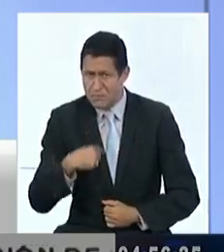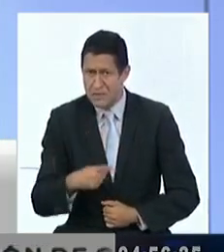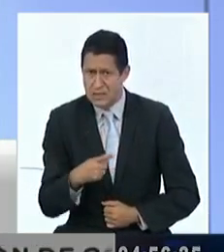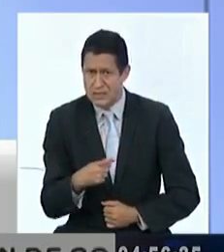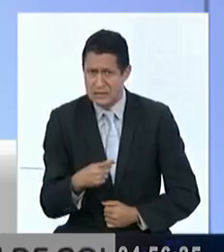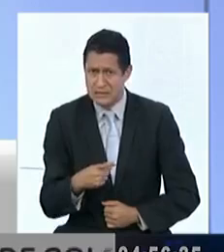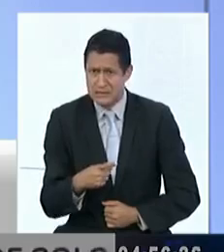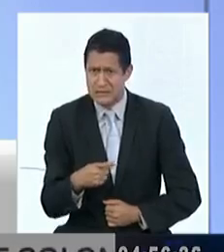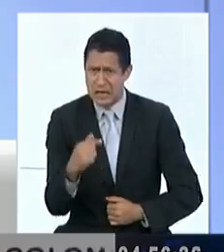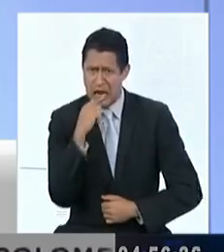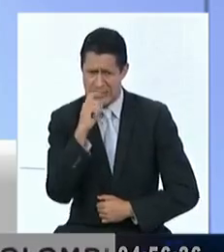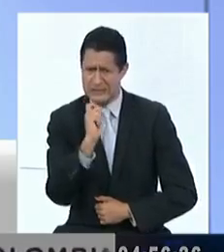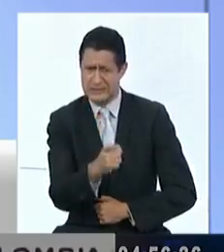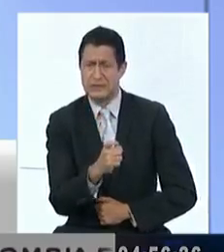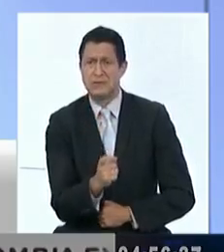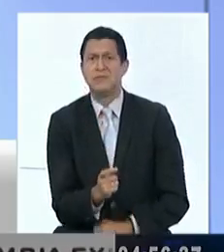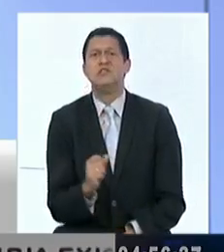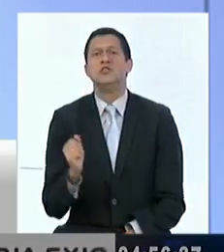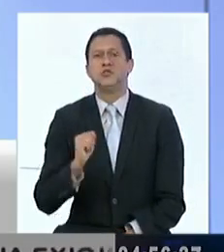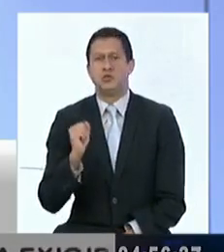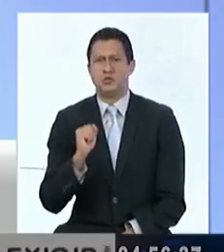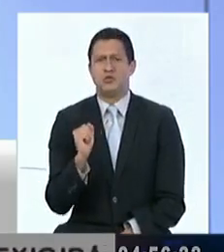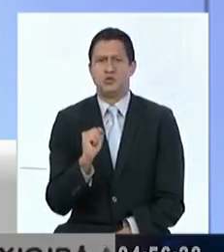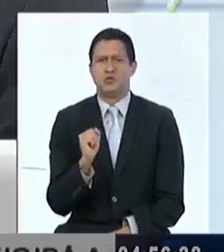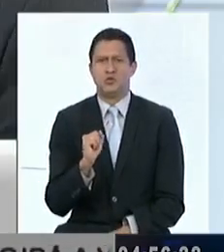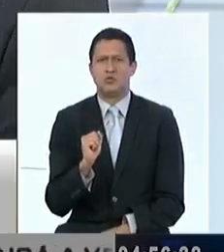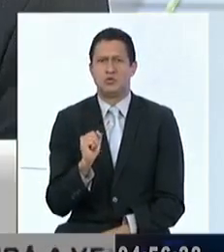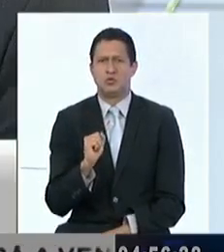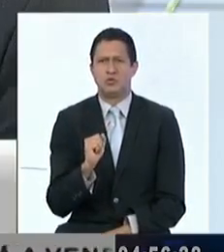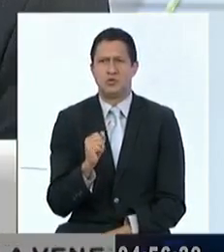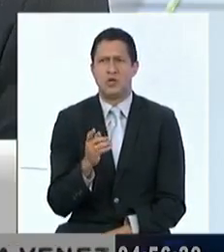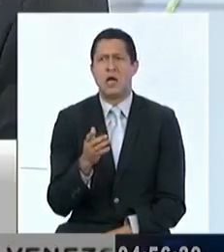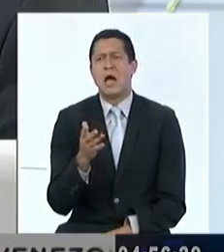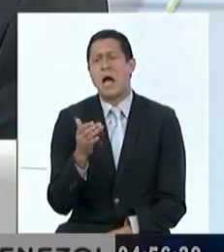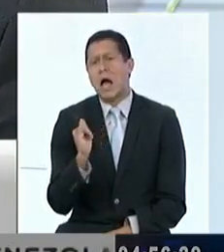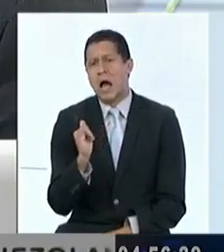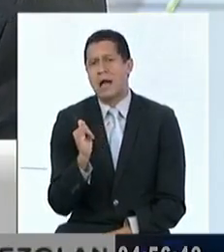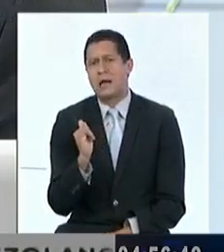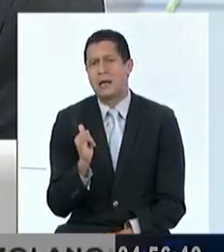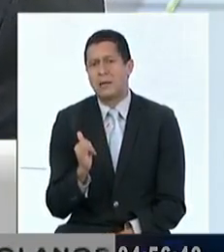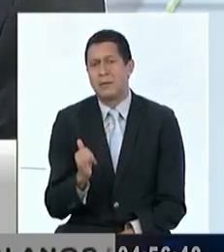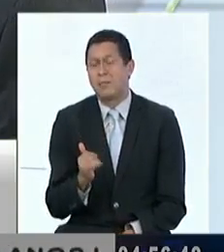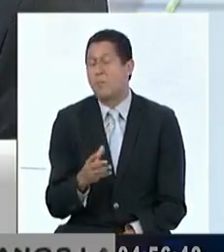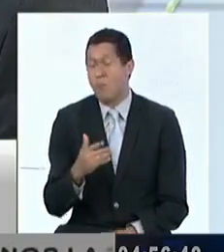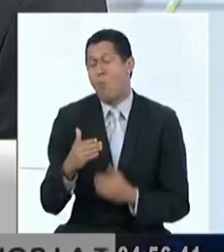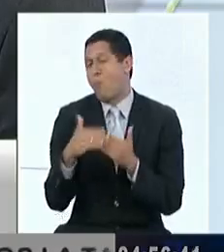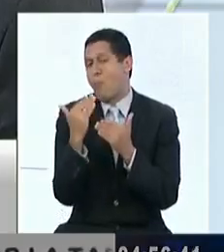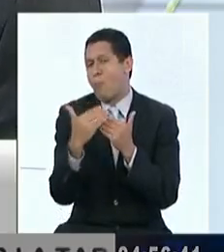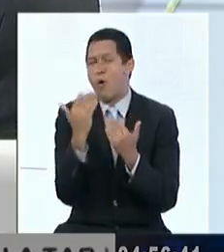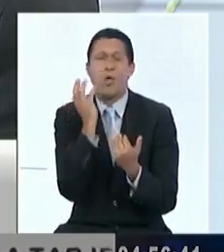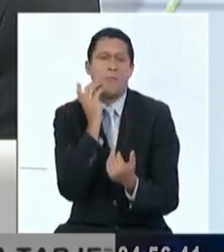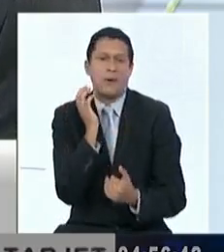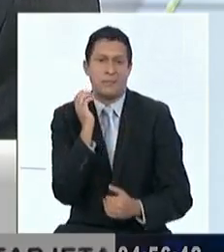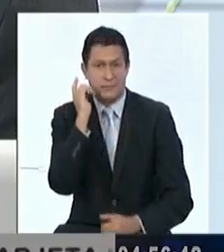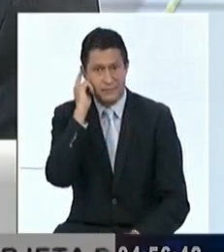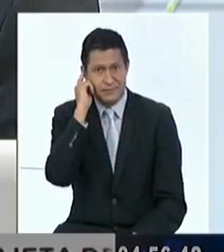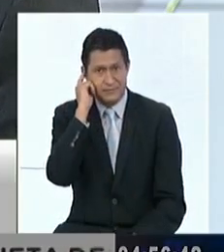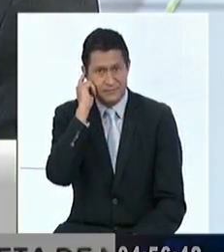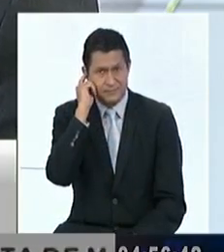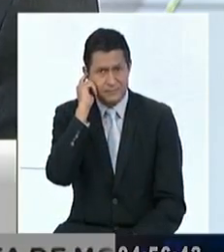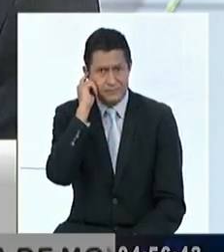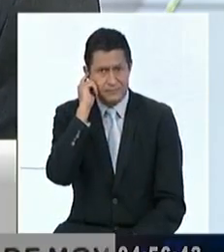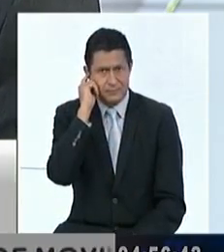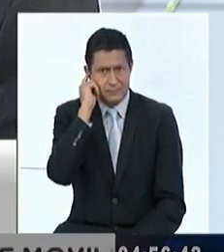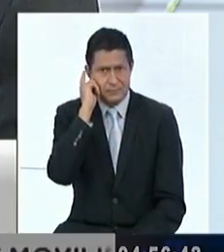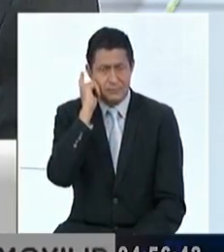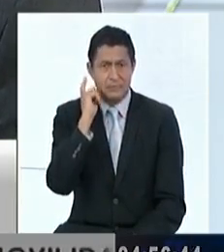actitud negativa que no avanza claro fíjate que hay algo que está muy de moda por decirlo alguna forma que es que